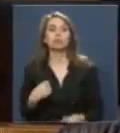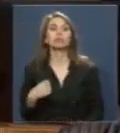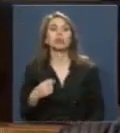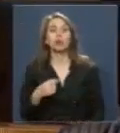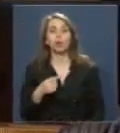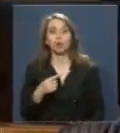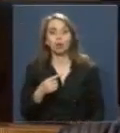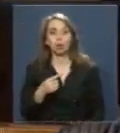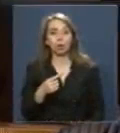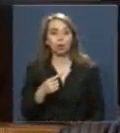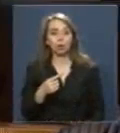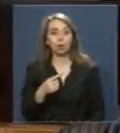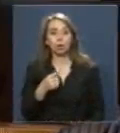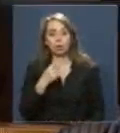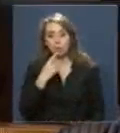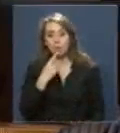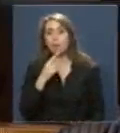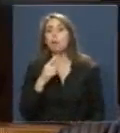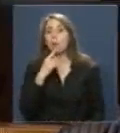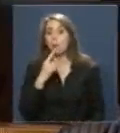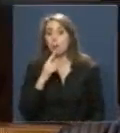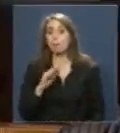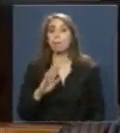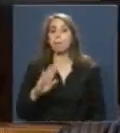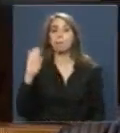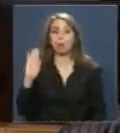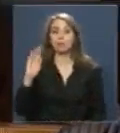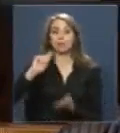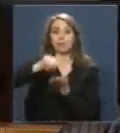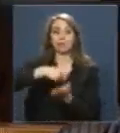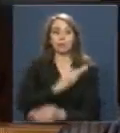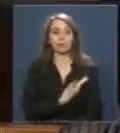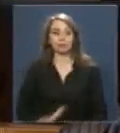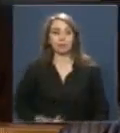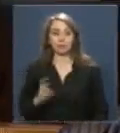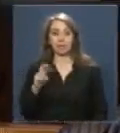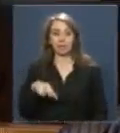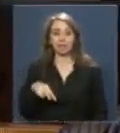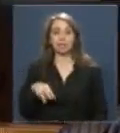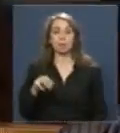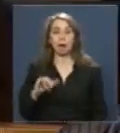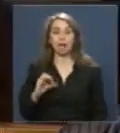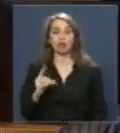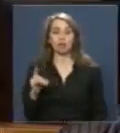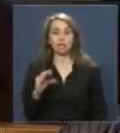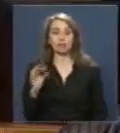prometida la firma del presidente de RN, Mario Desbordes.